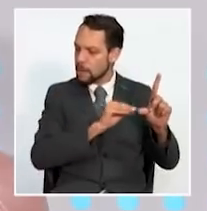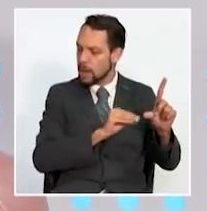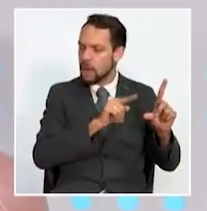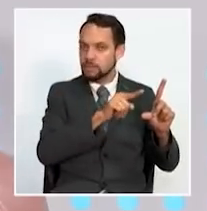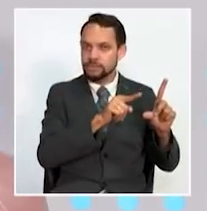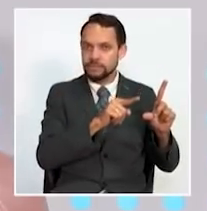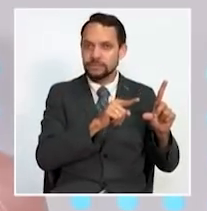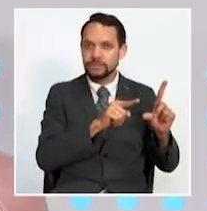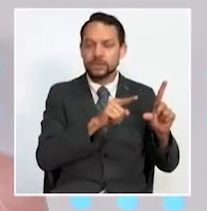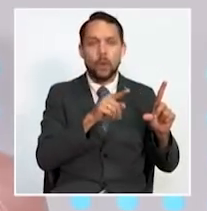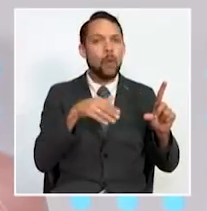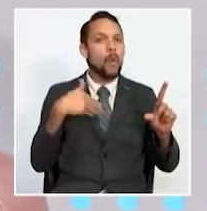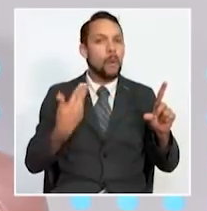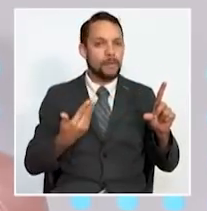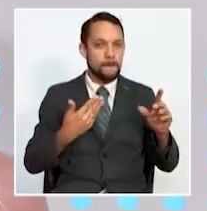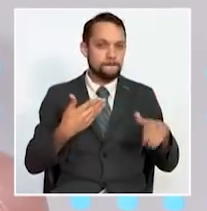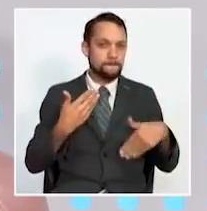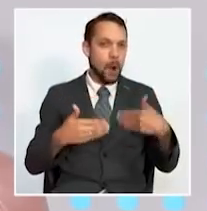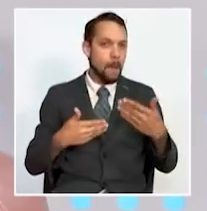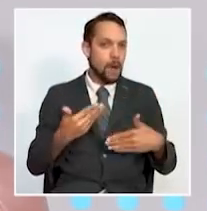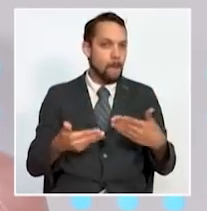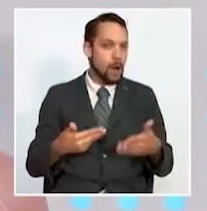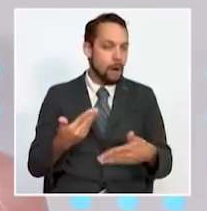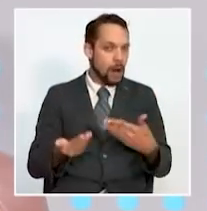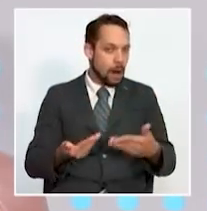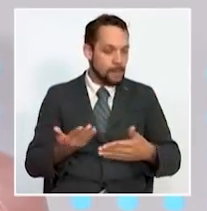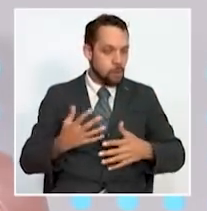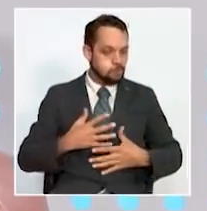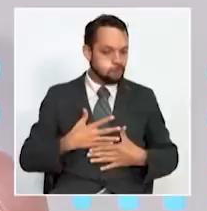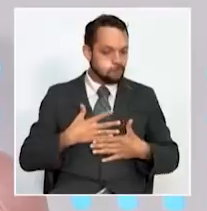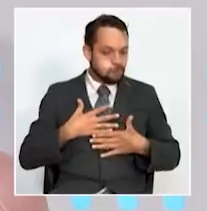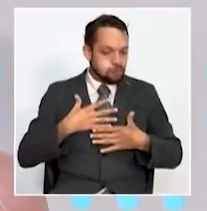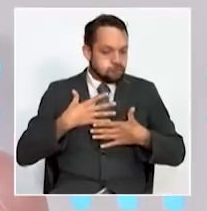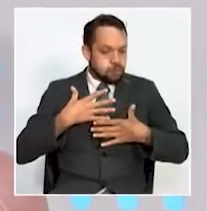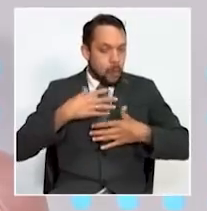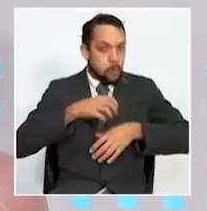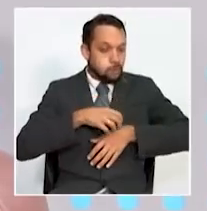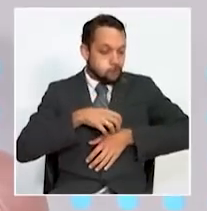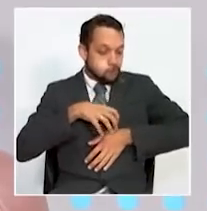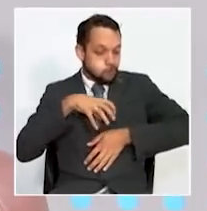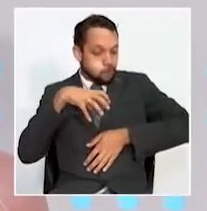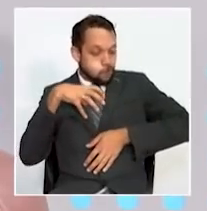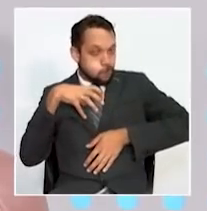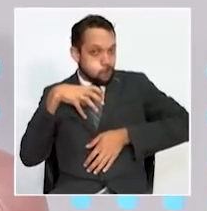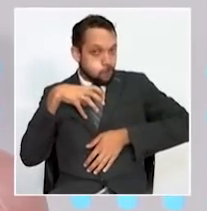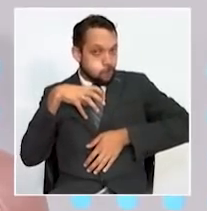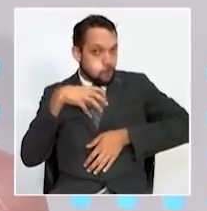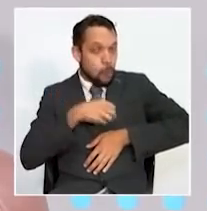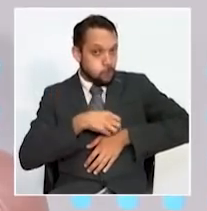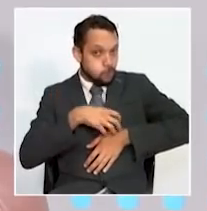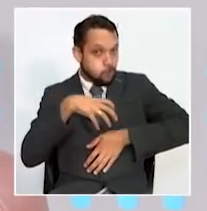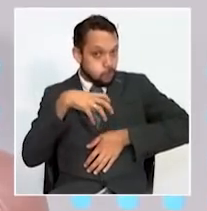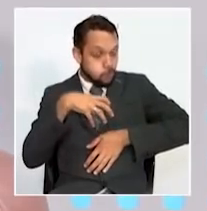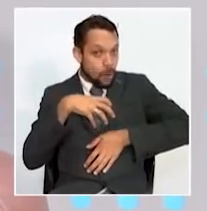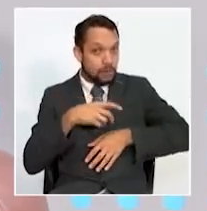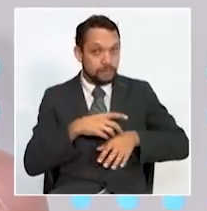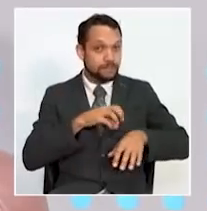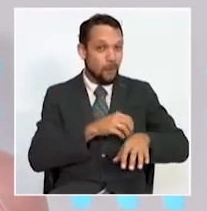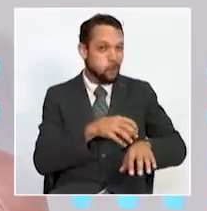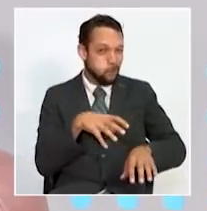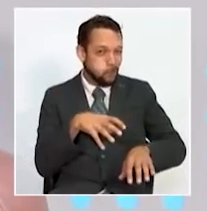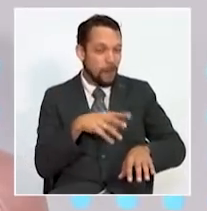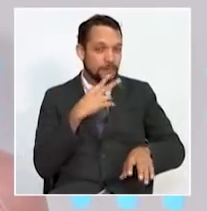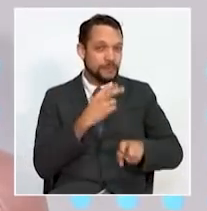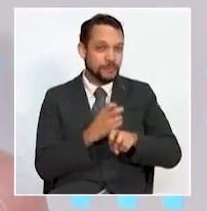asociada al proceso de la inflamación de las mucosas. ¿Y qué significa eso cuando hablamos de las